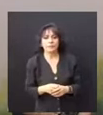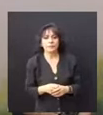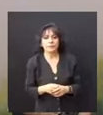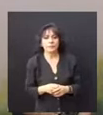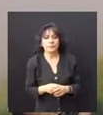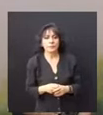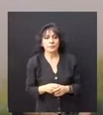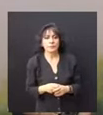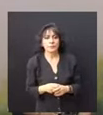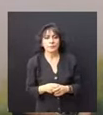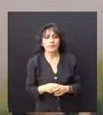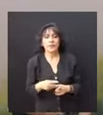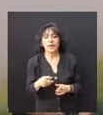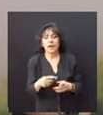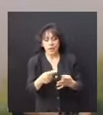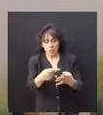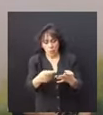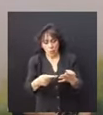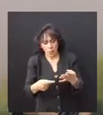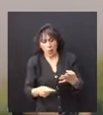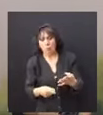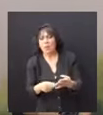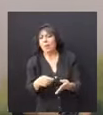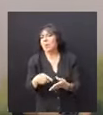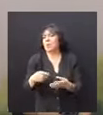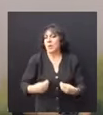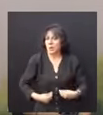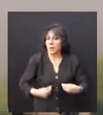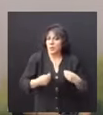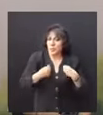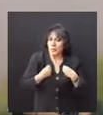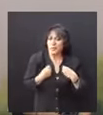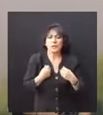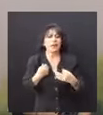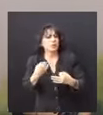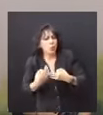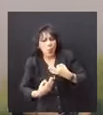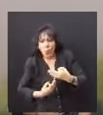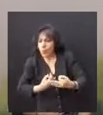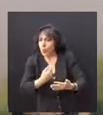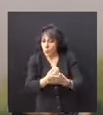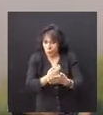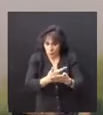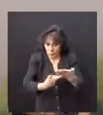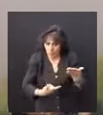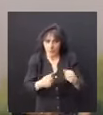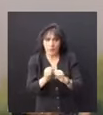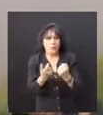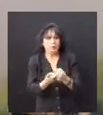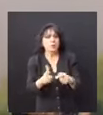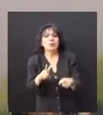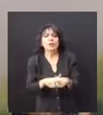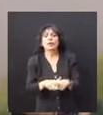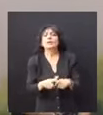el futuro, sembrando vida, apoyos al campo, todos los programas. Pero